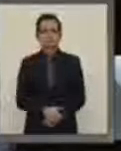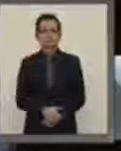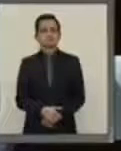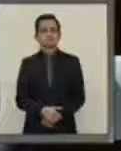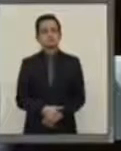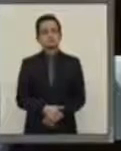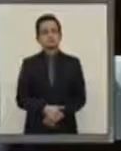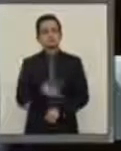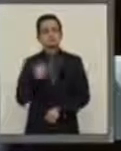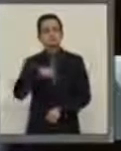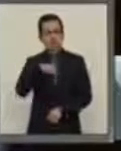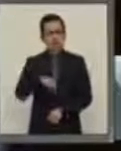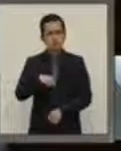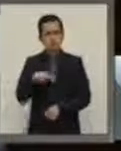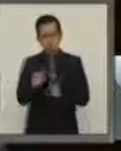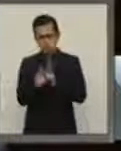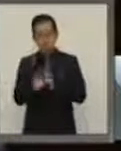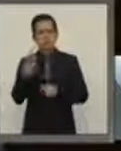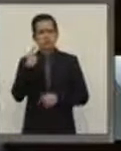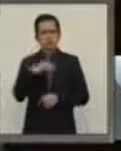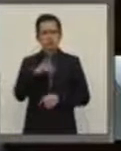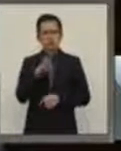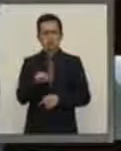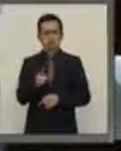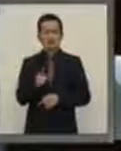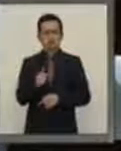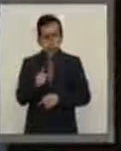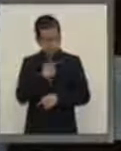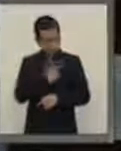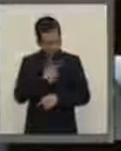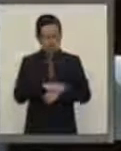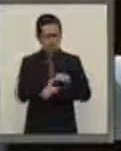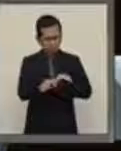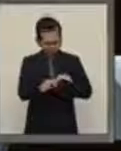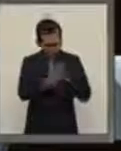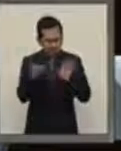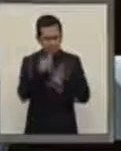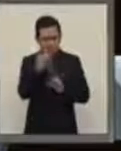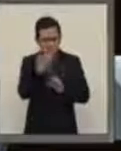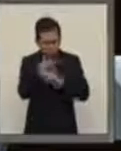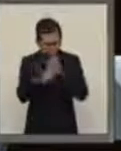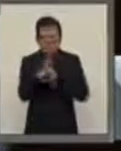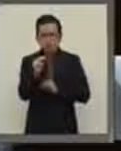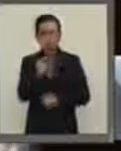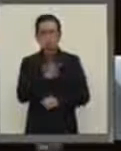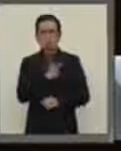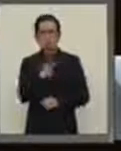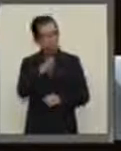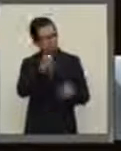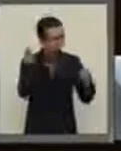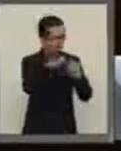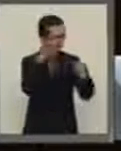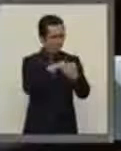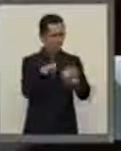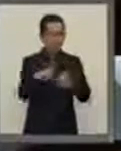gusta estar engañando ni que se proponga seguir engañando a la gente. Sabemos que la justicia laboral